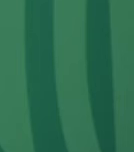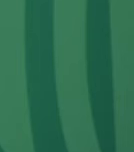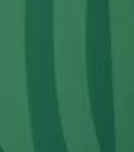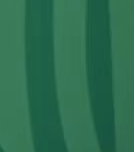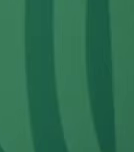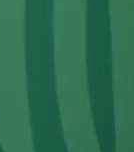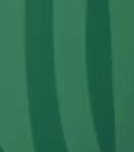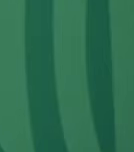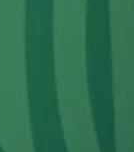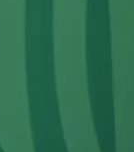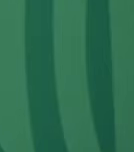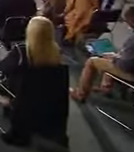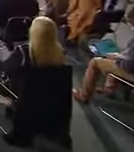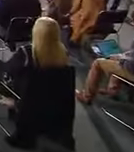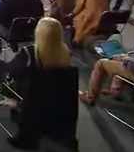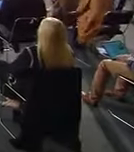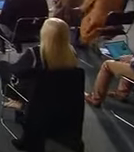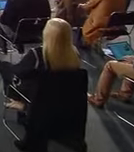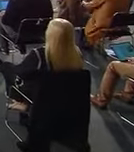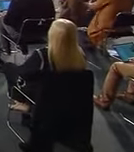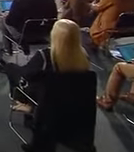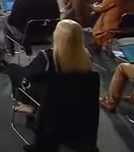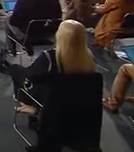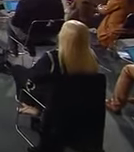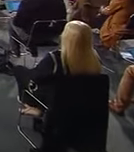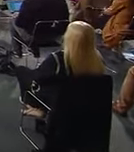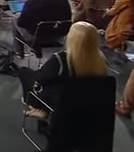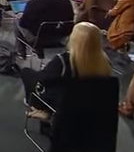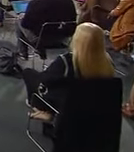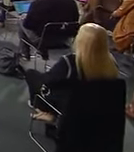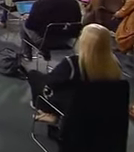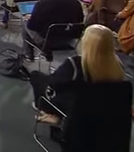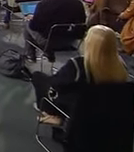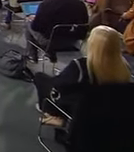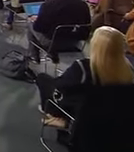presenciales. Sin embargo, no puede ser obligatorio,